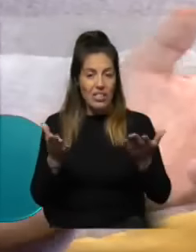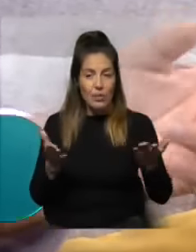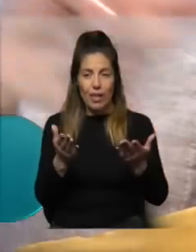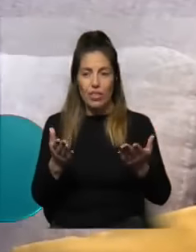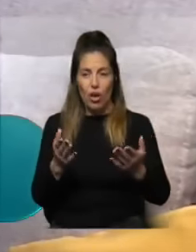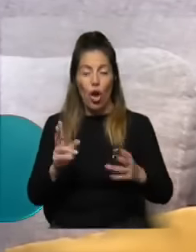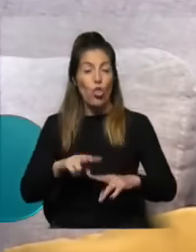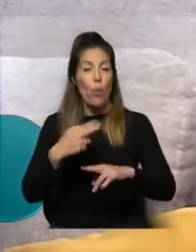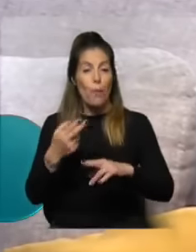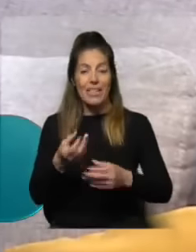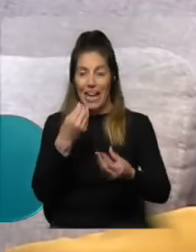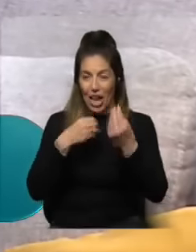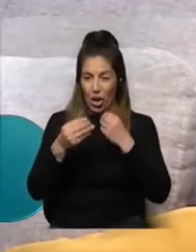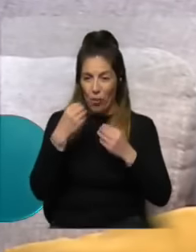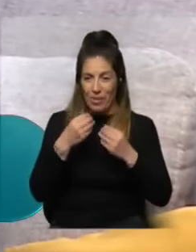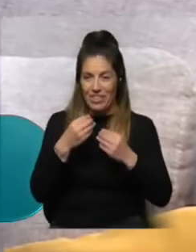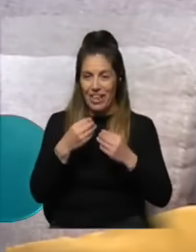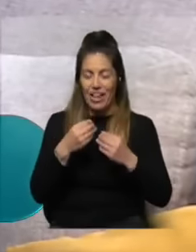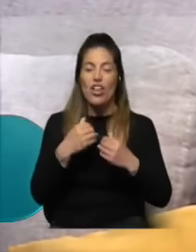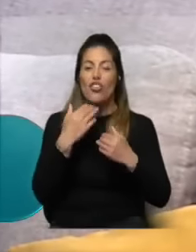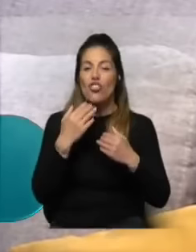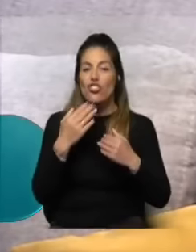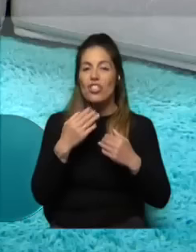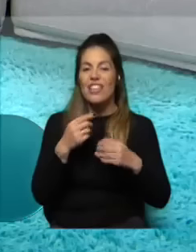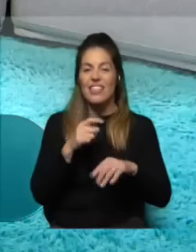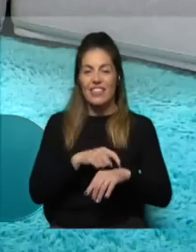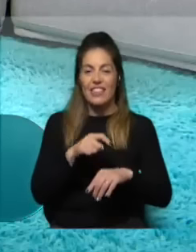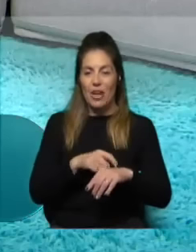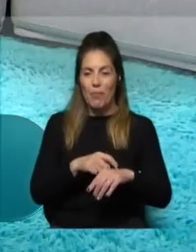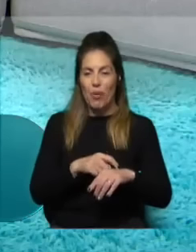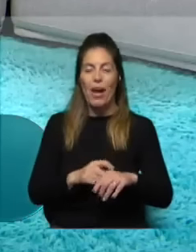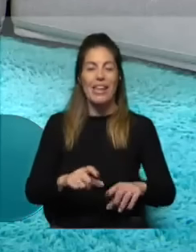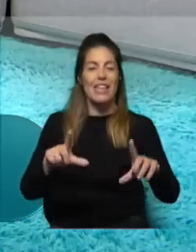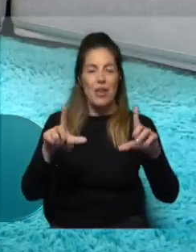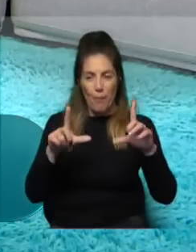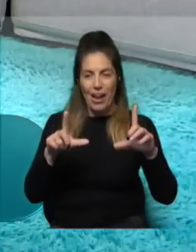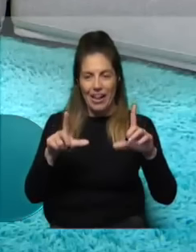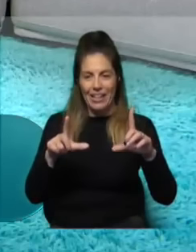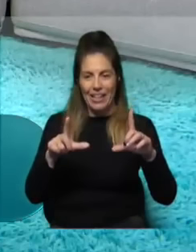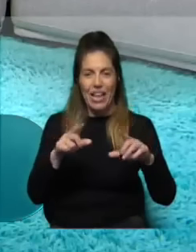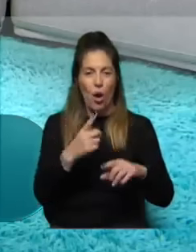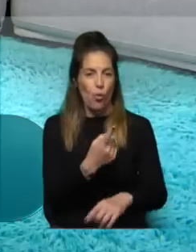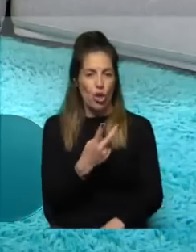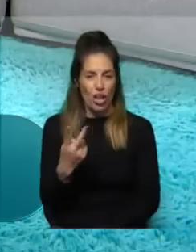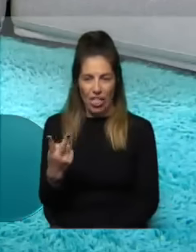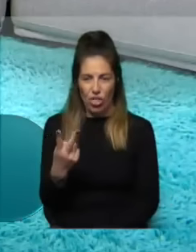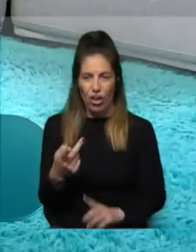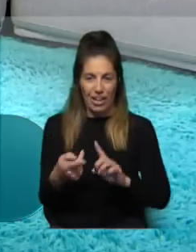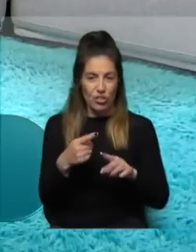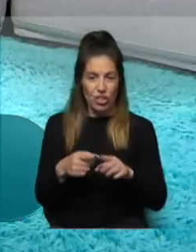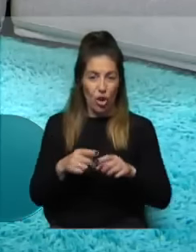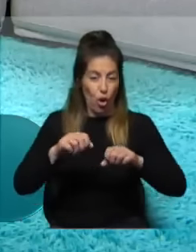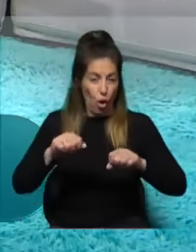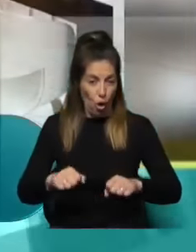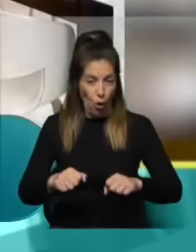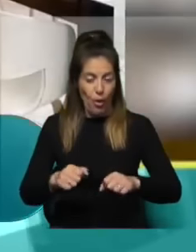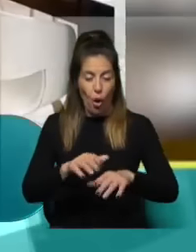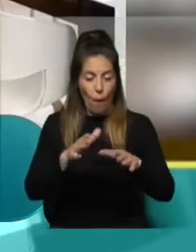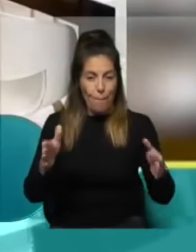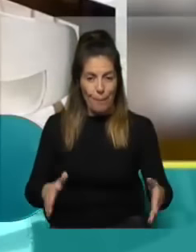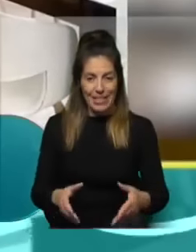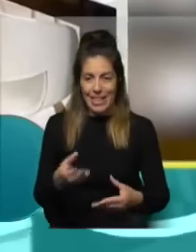duplica la comida. Hay unas imágenes, no sé cómo estamos de tiempo, pero digo, estamos bien. Hay unas imágenes que son la 1 y la 2 que tienen que ver con comedores o con mesas